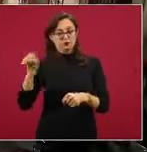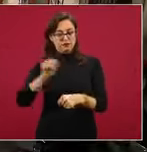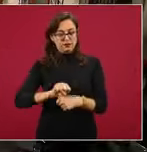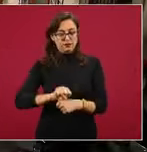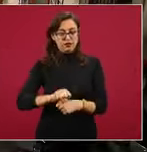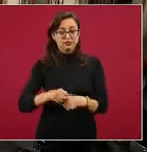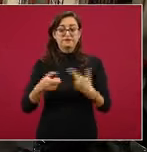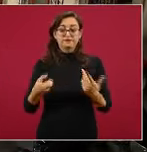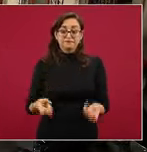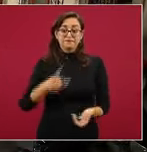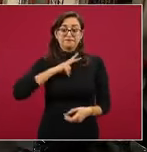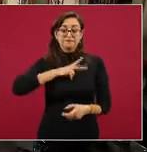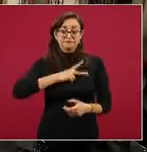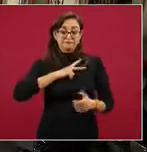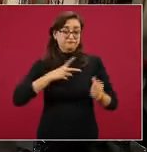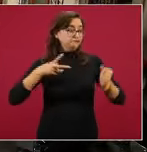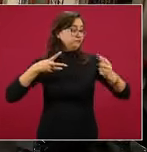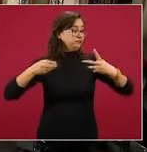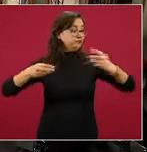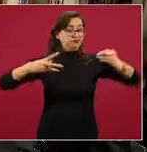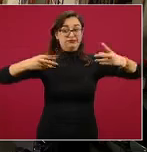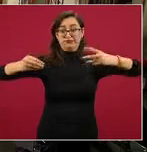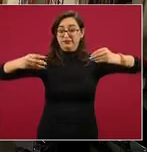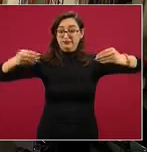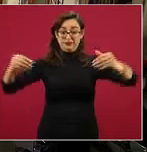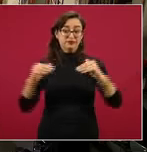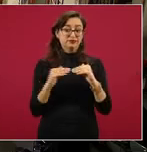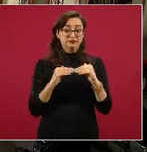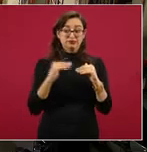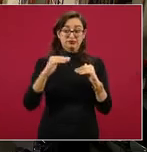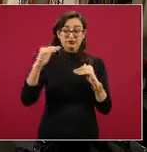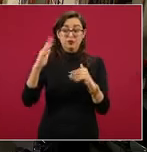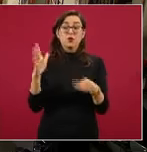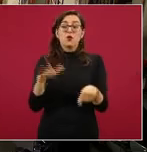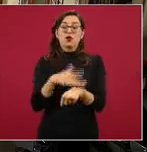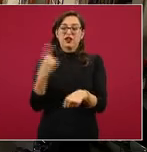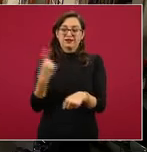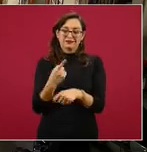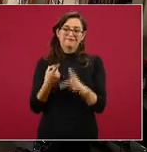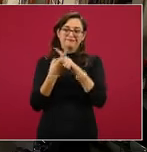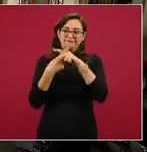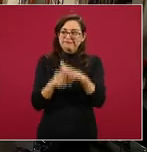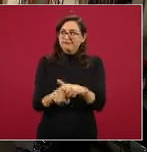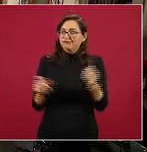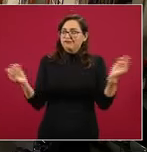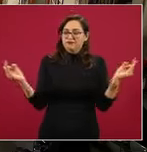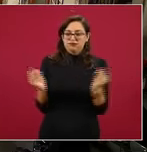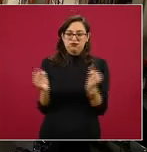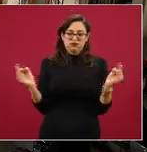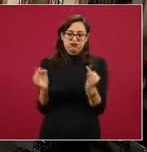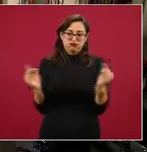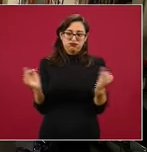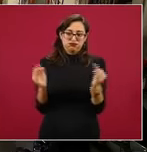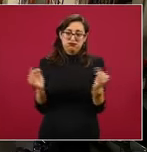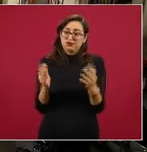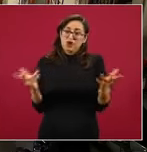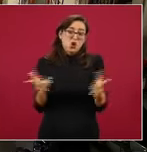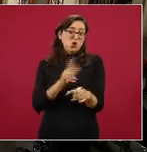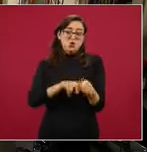de los virus respiratorios se incrementa con la temporada de frío. Esto